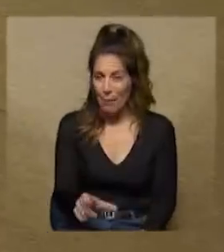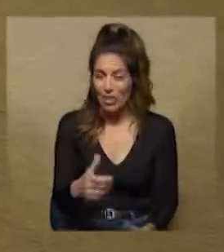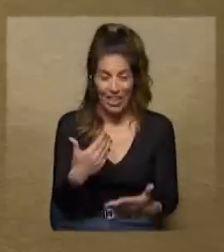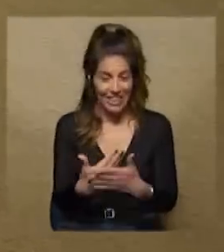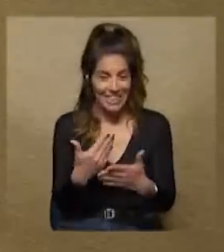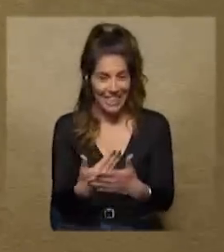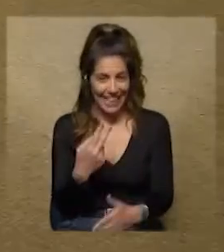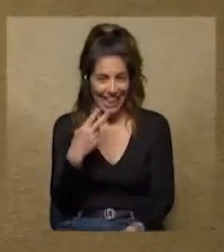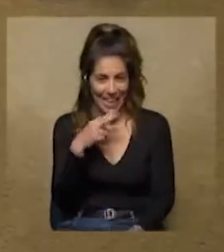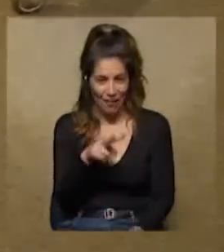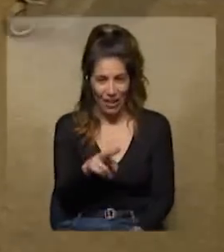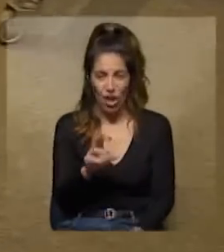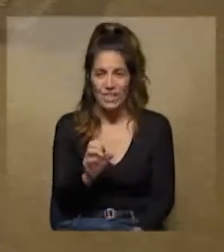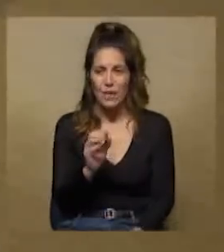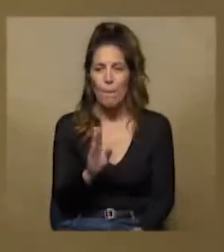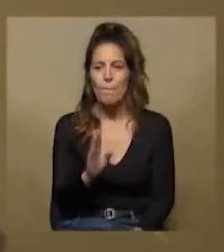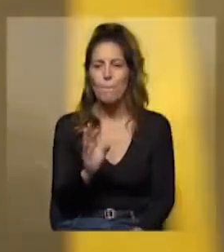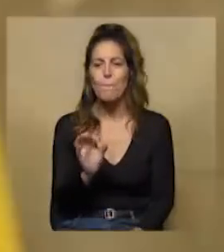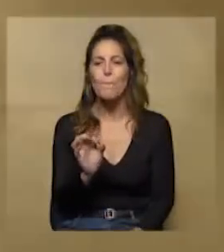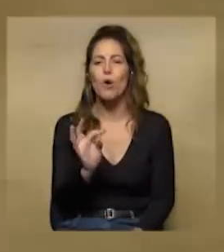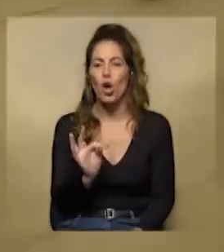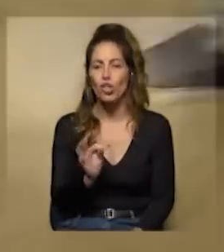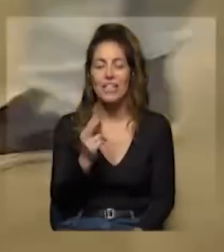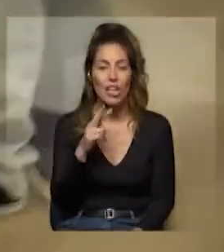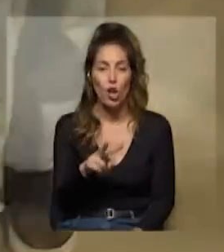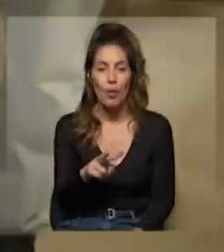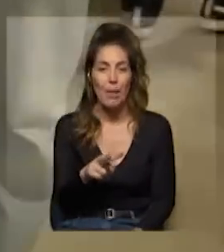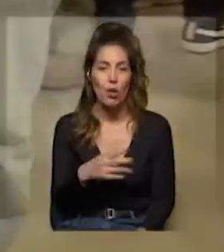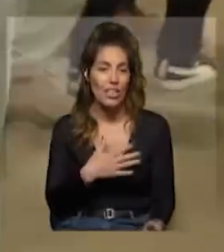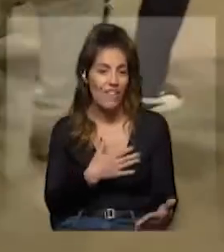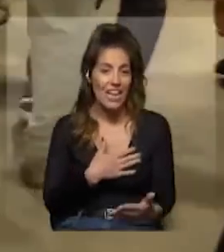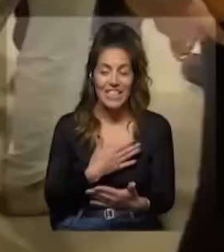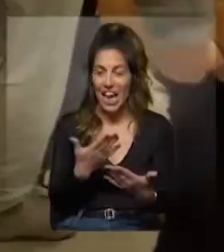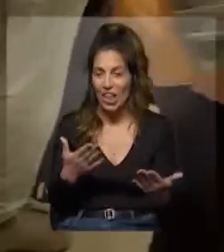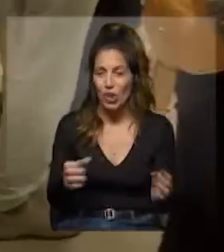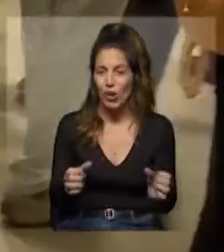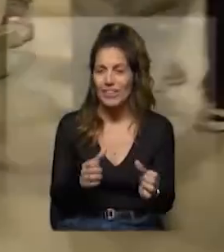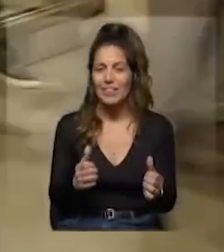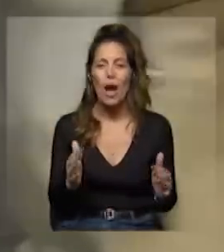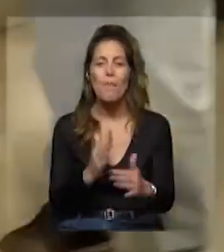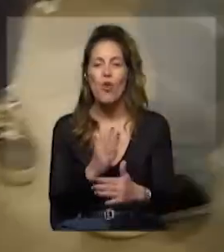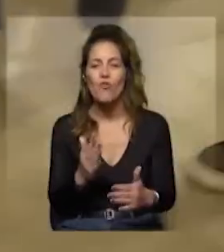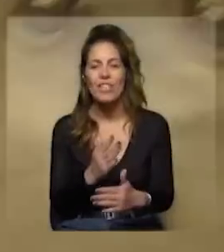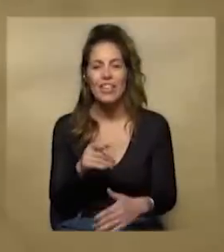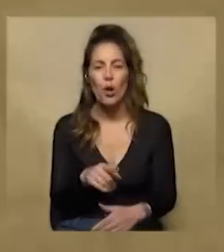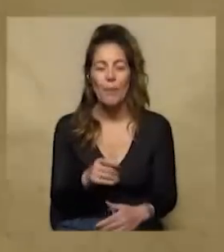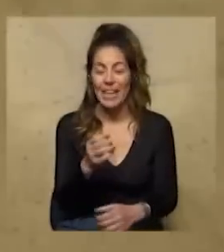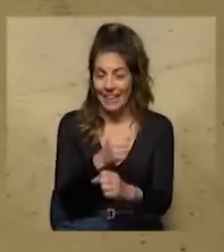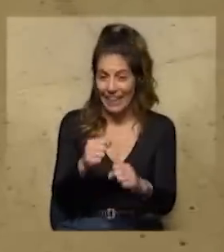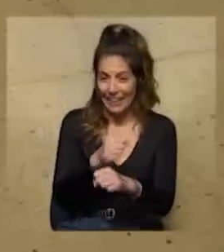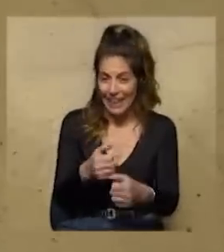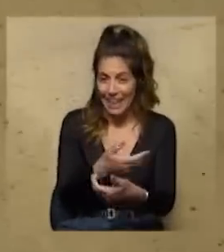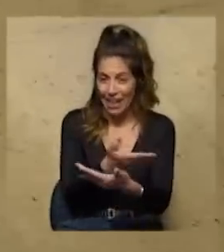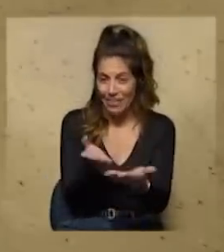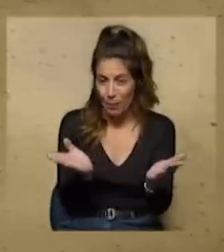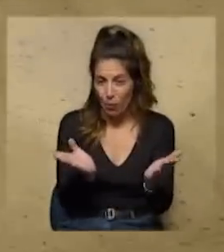verlo a spot mientras ahí este no sé si está tirando unos pasos o se está moviendo pero esta ingeniería demuestra que va a